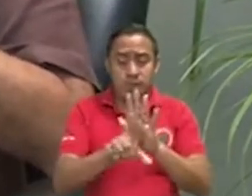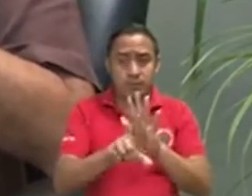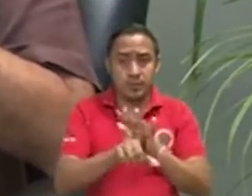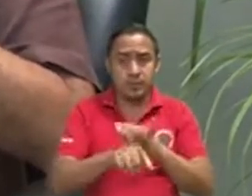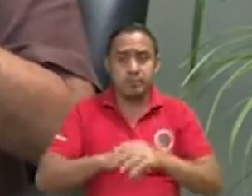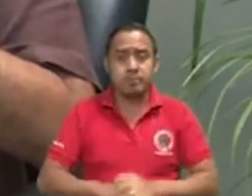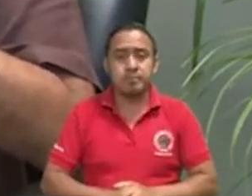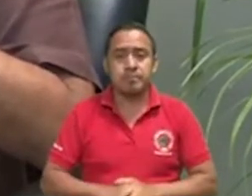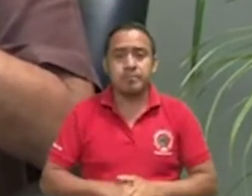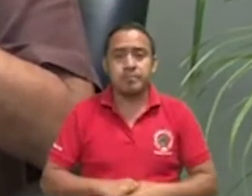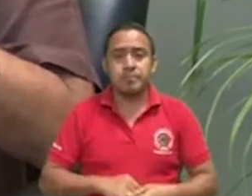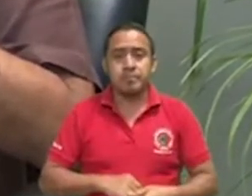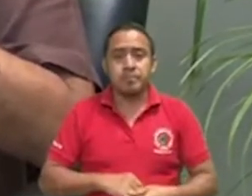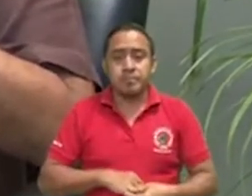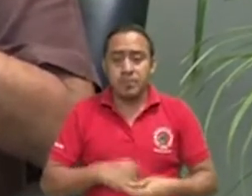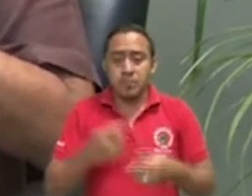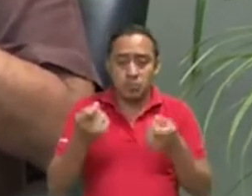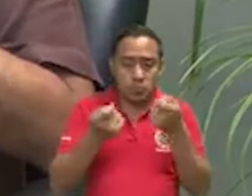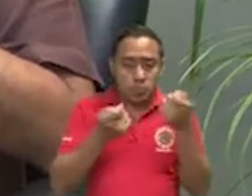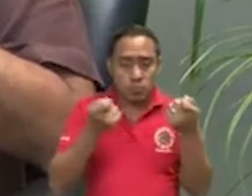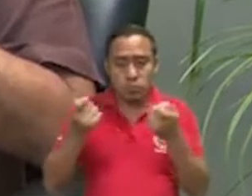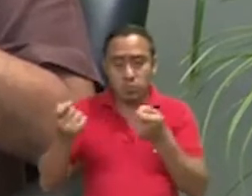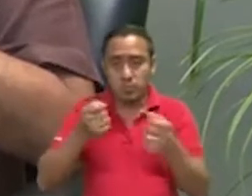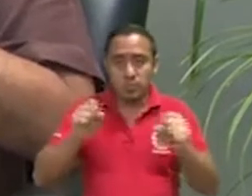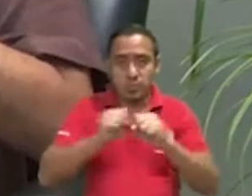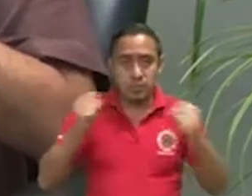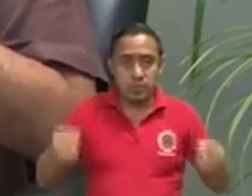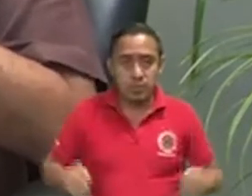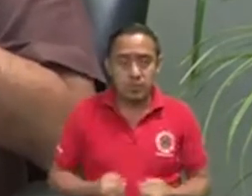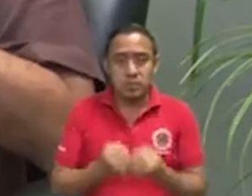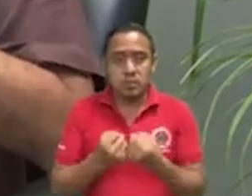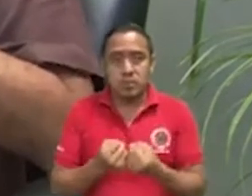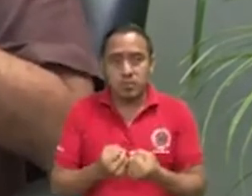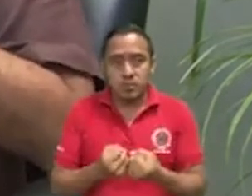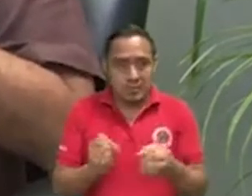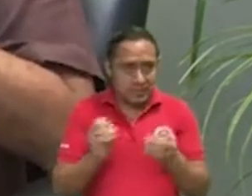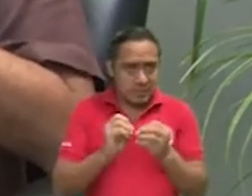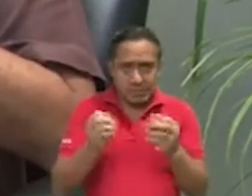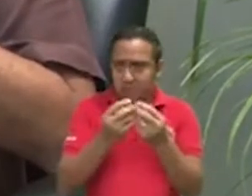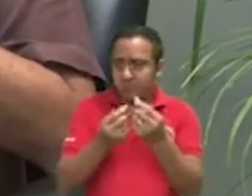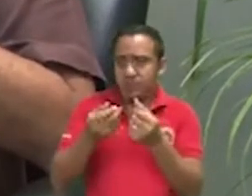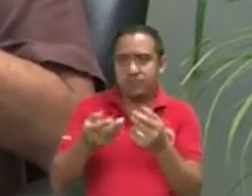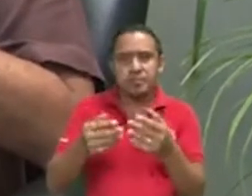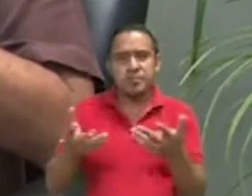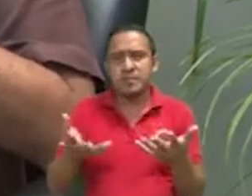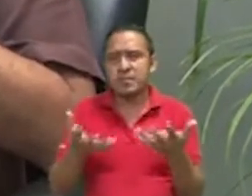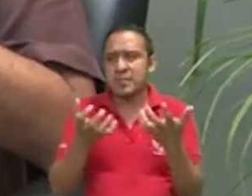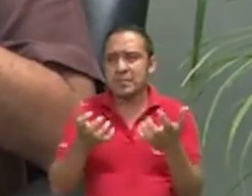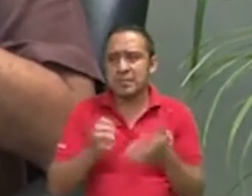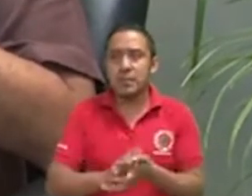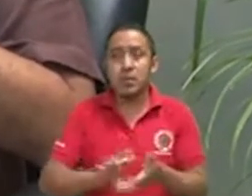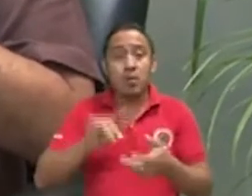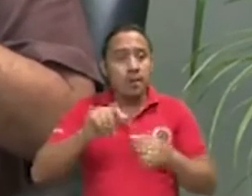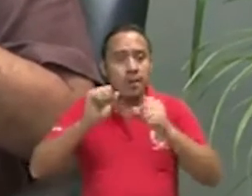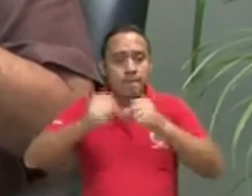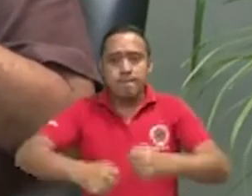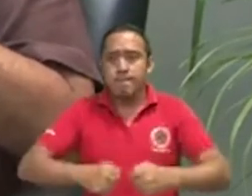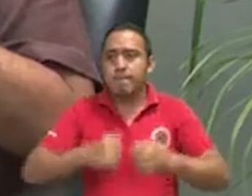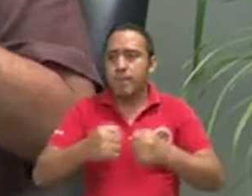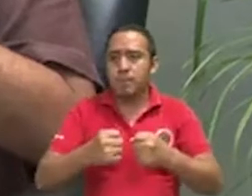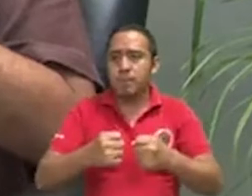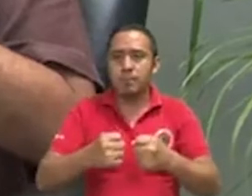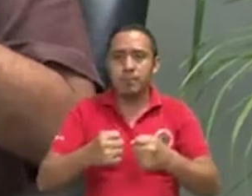esta nueva ley, que regula las asociaciones civiles sin fines de lucro, lo que se pretende es fortalecer el